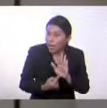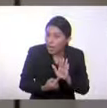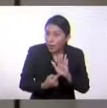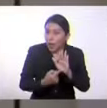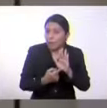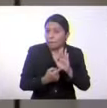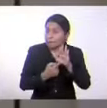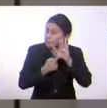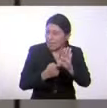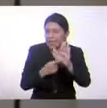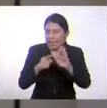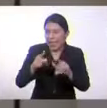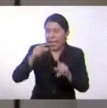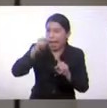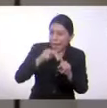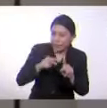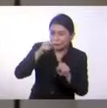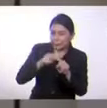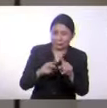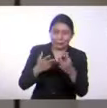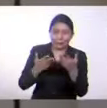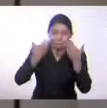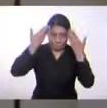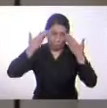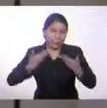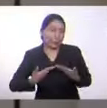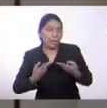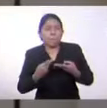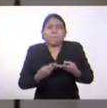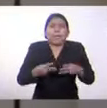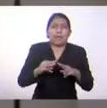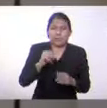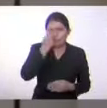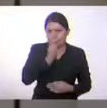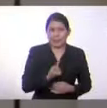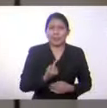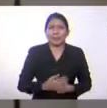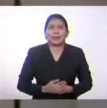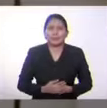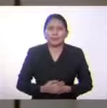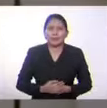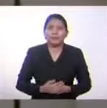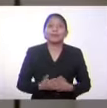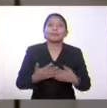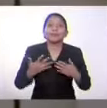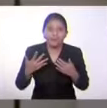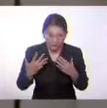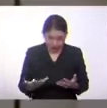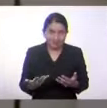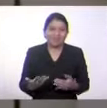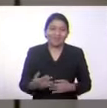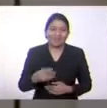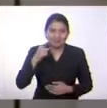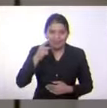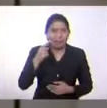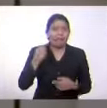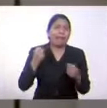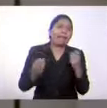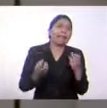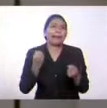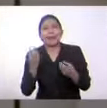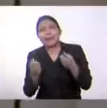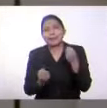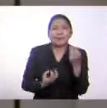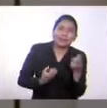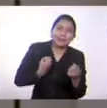resaltar las características físicas y morales de los personajes. Es por ello que ese discurso lo que pretende es